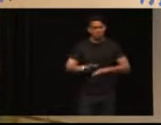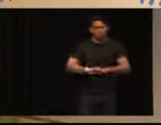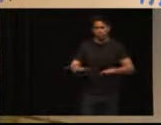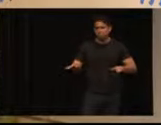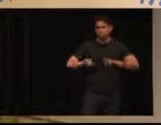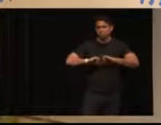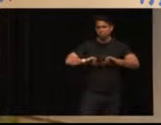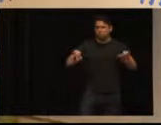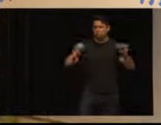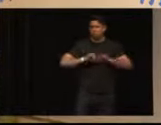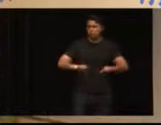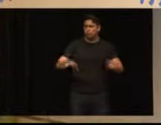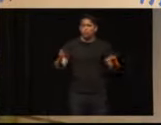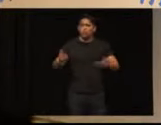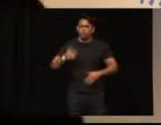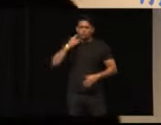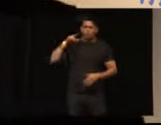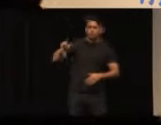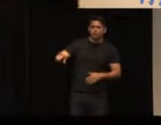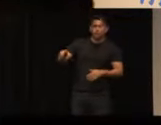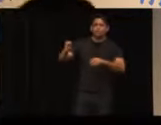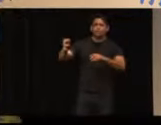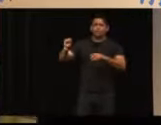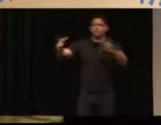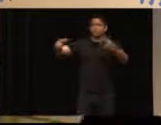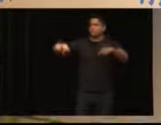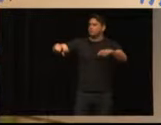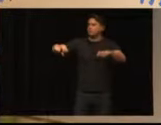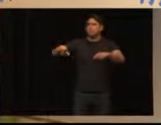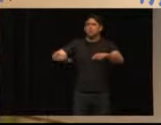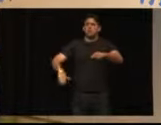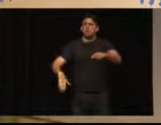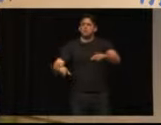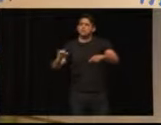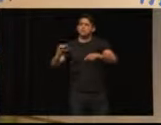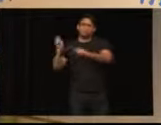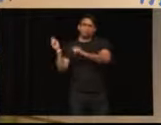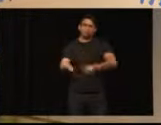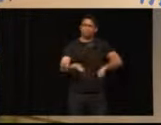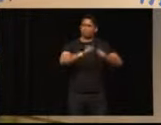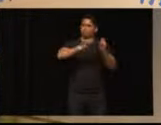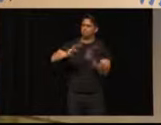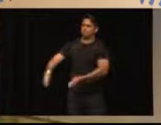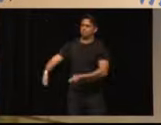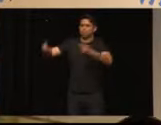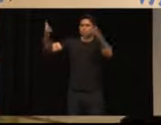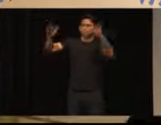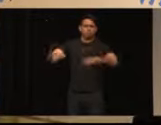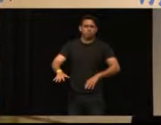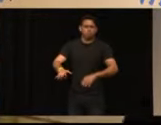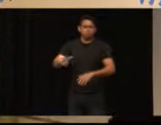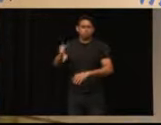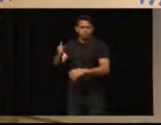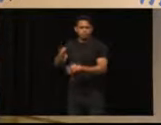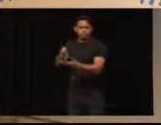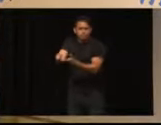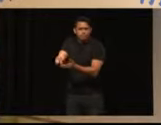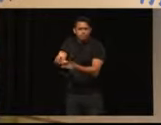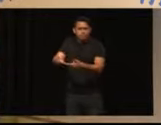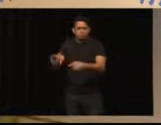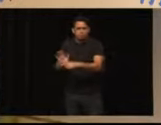y se detuvo en el comercial de 30 días. Hay unos estados que van a quedar más baratos en